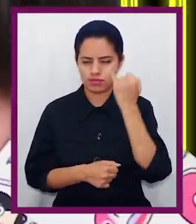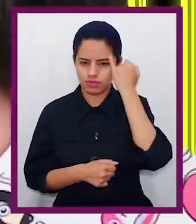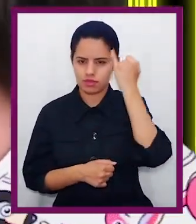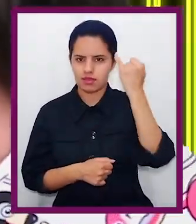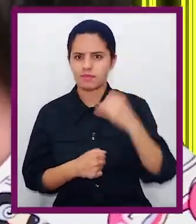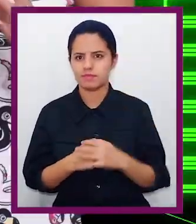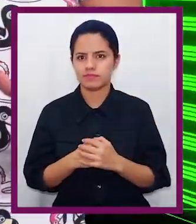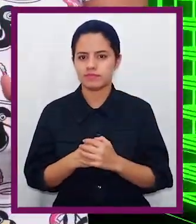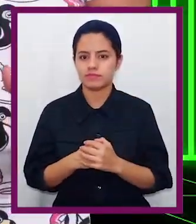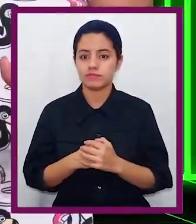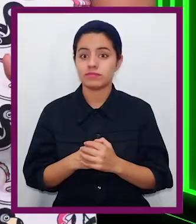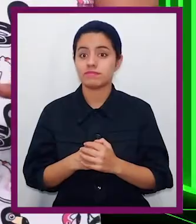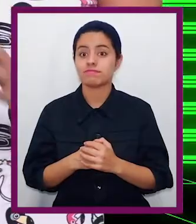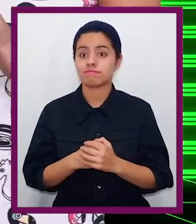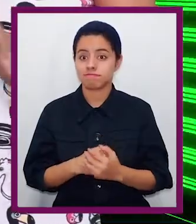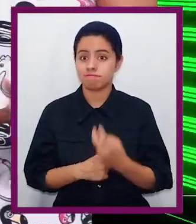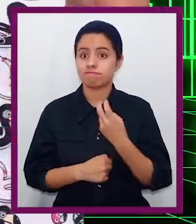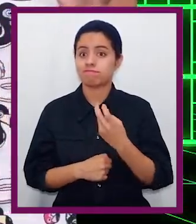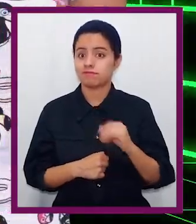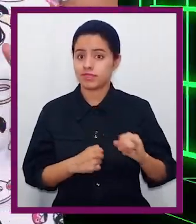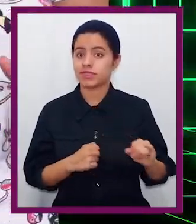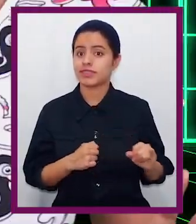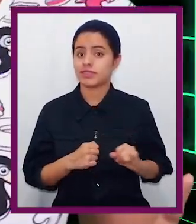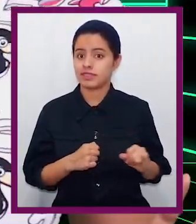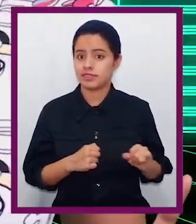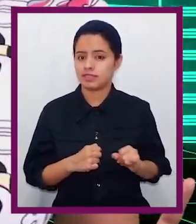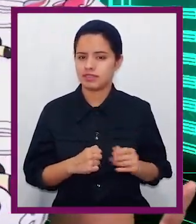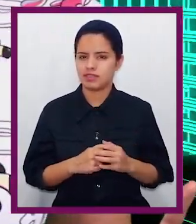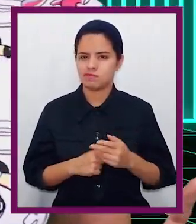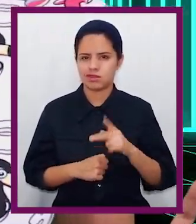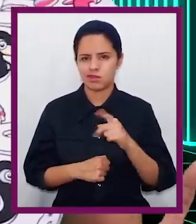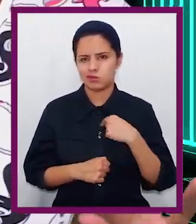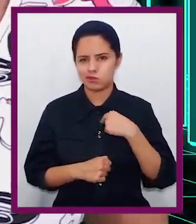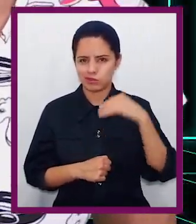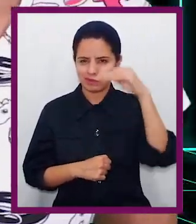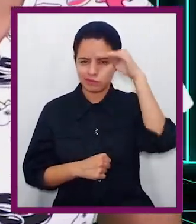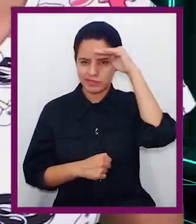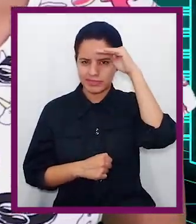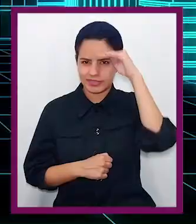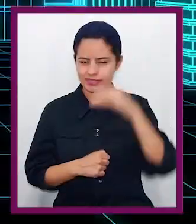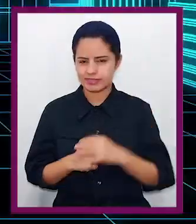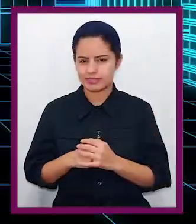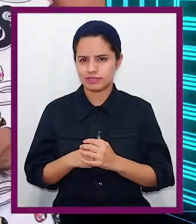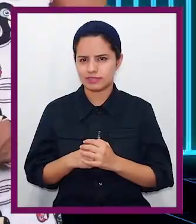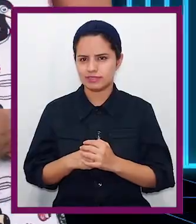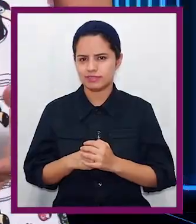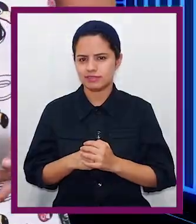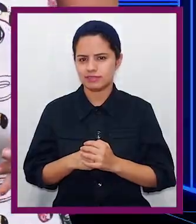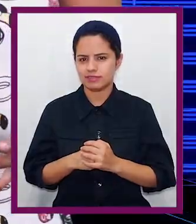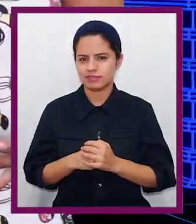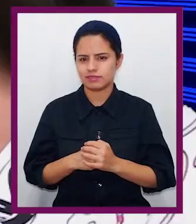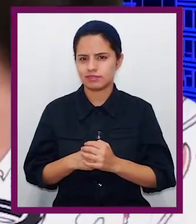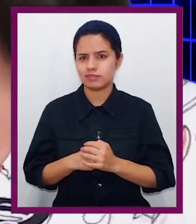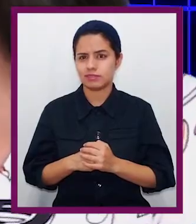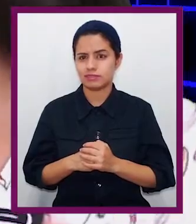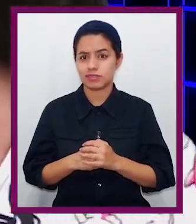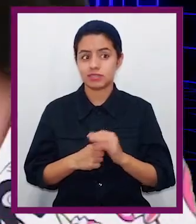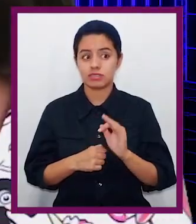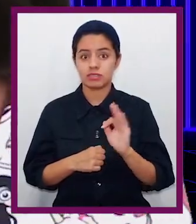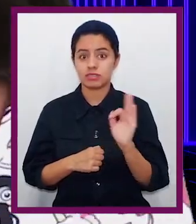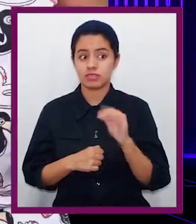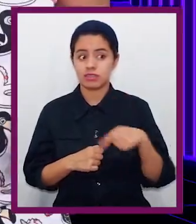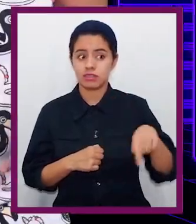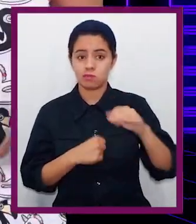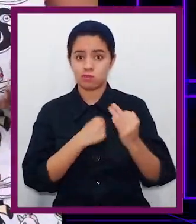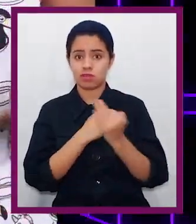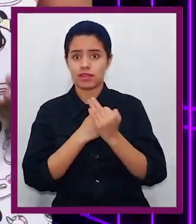iniciativa, amigo. Oye, todo esto es muy interesante, pero me quedo pensando. ¿Qué? Pues estamos como